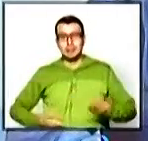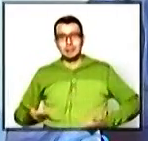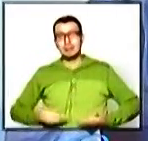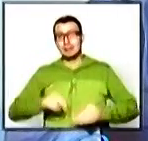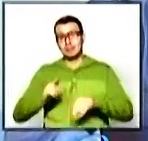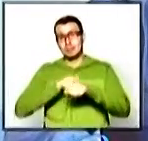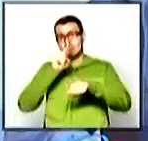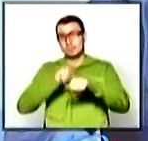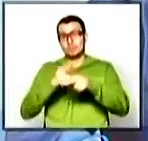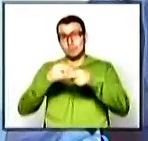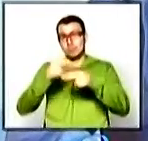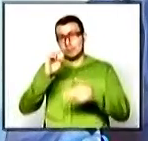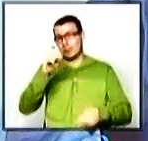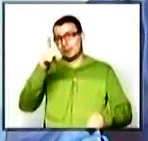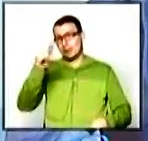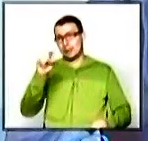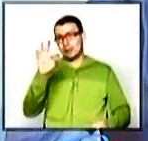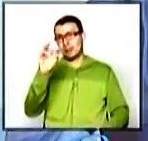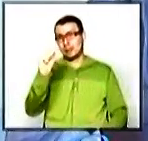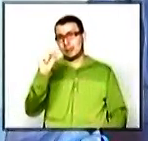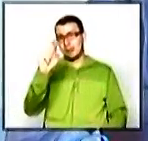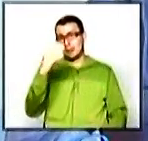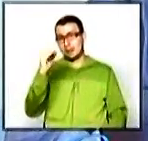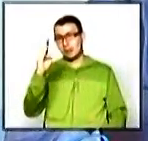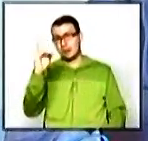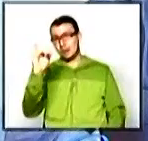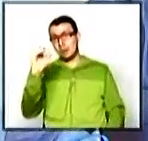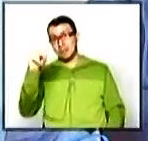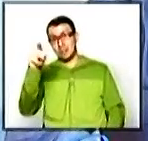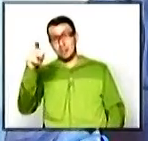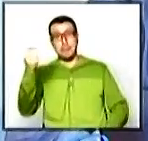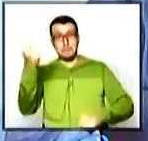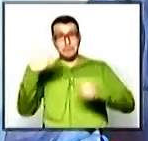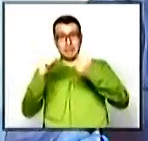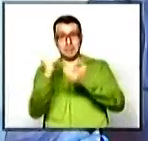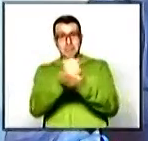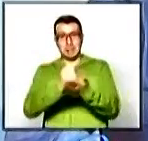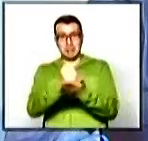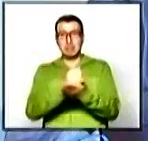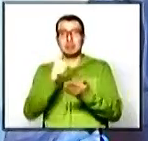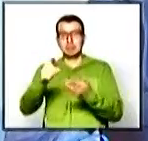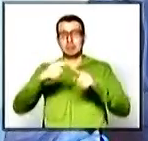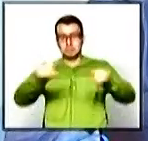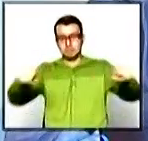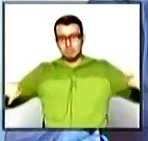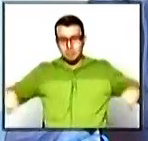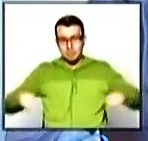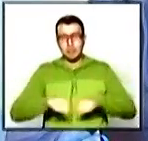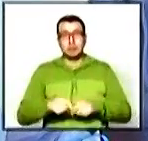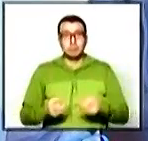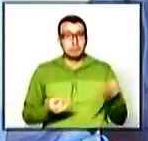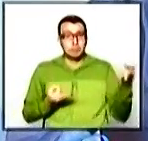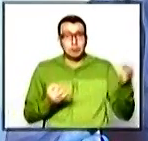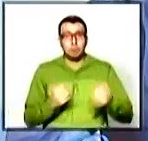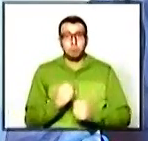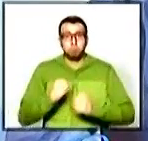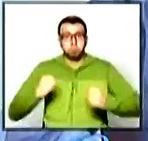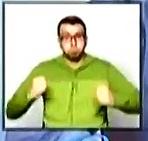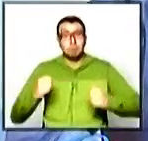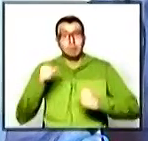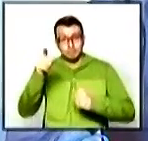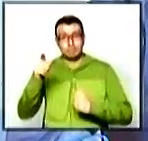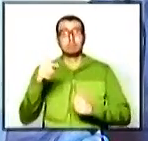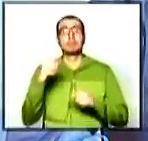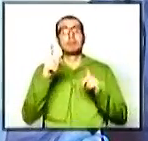Estar Bien, que nos dan un apoyo grande en la distribución de medicamentos en el Parque Botero, a Nueces y Semillas en Bucaramanga, a